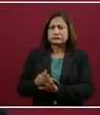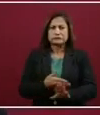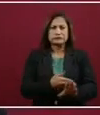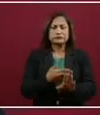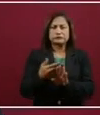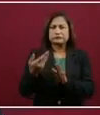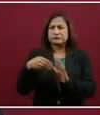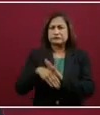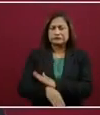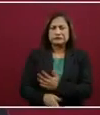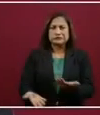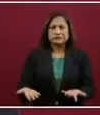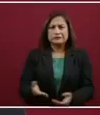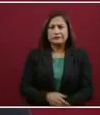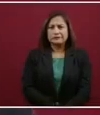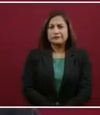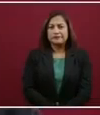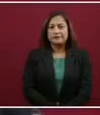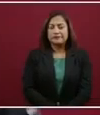Entonces,